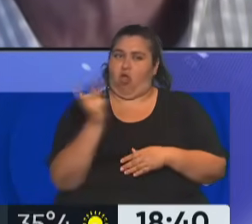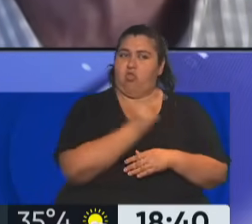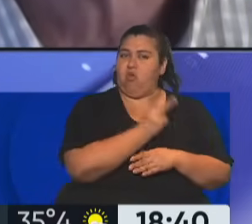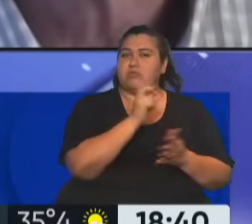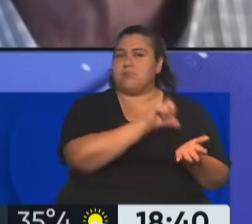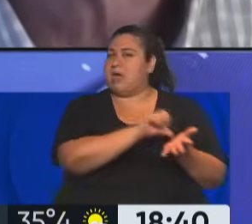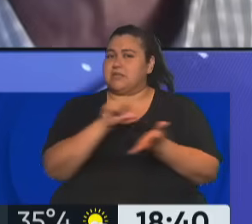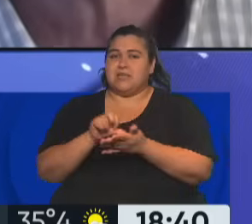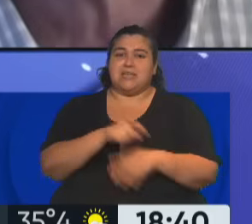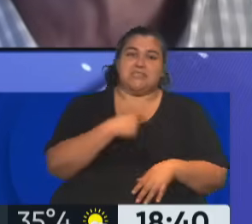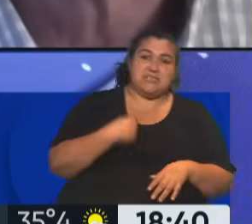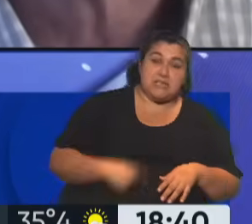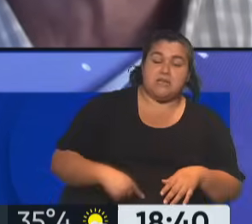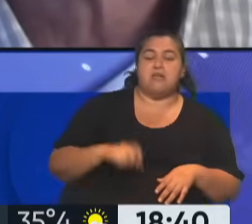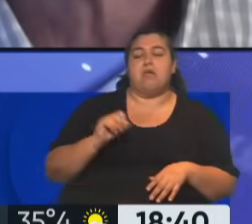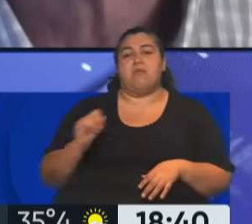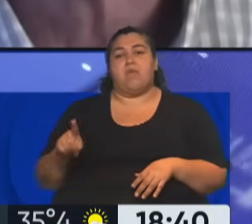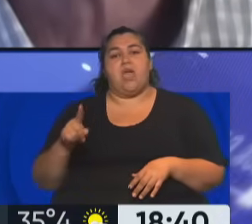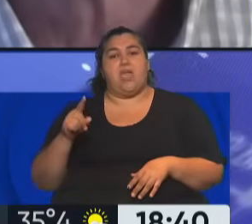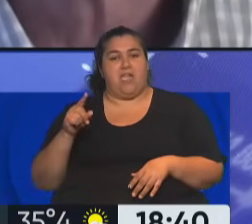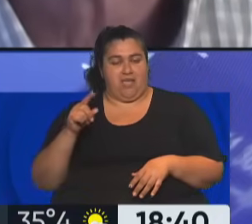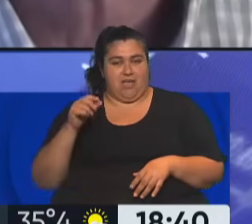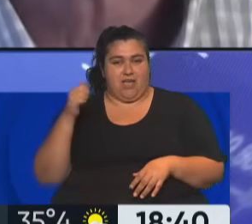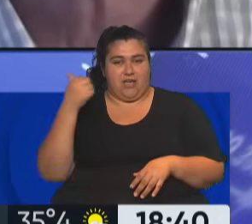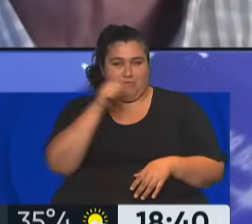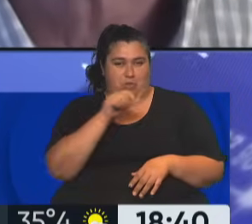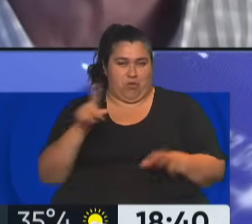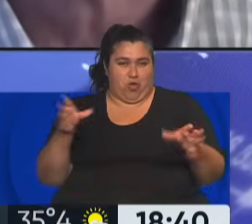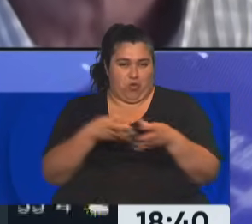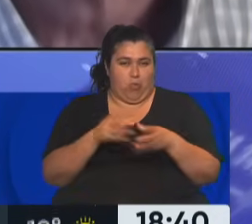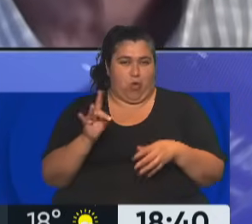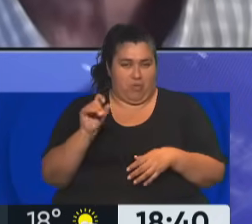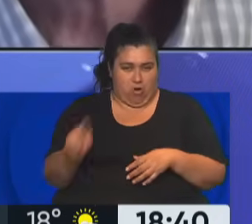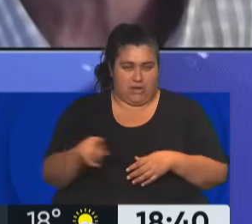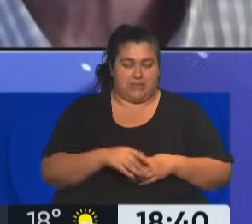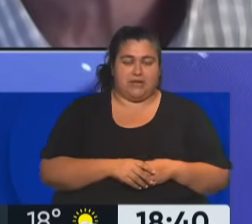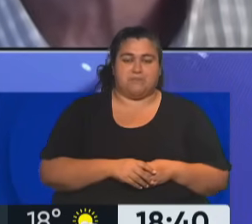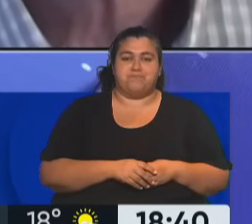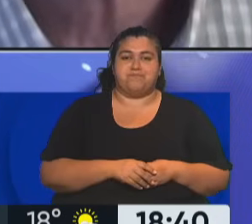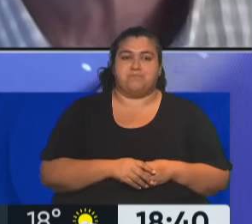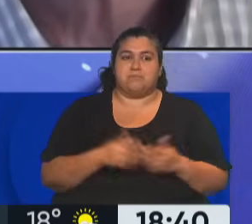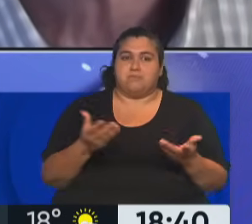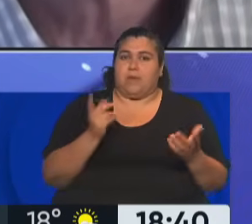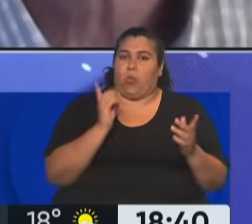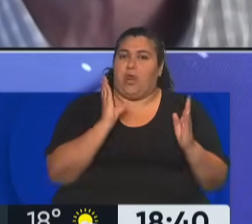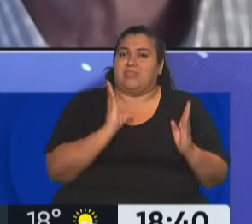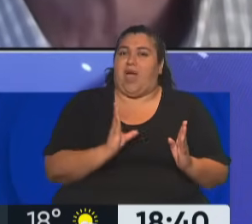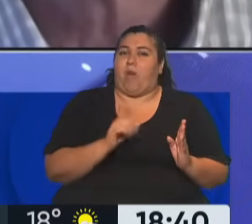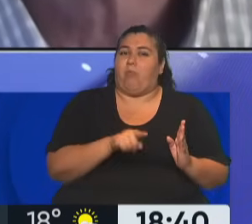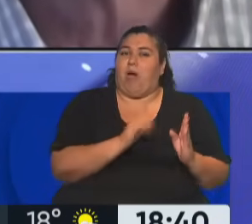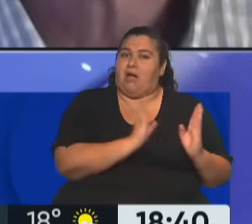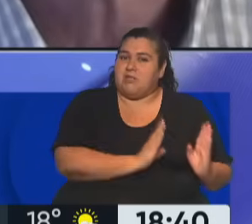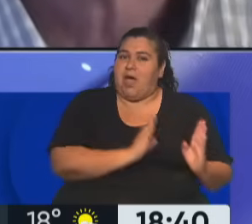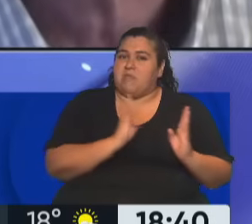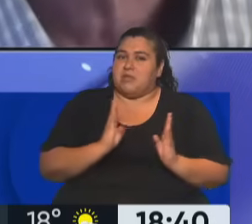del gobierno chino continental y de parte del DPP, del Partido Demócrata Progresista en Taiwán. Y esta es una fase, bueno, tal vez la más aguda, la